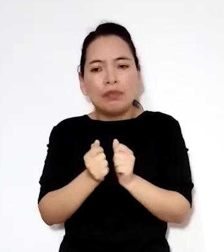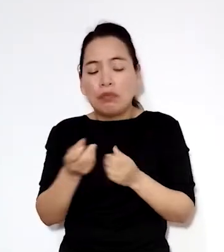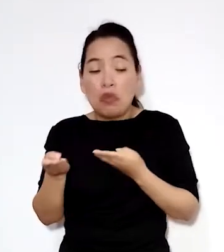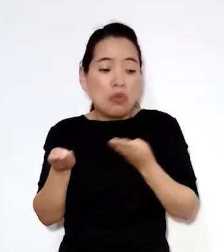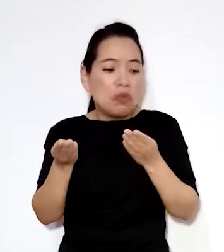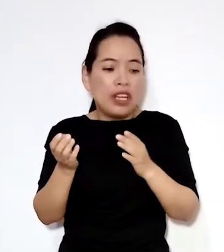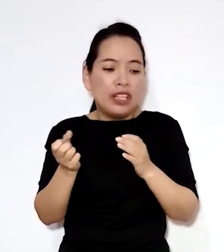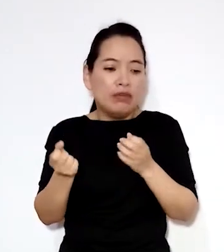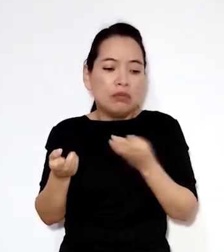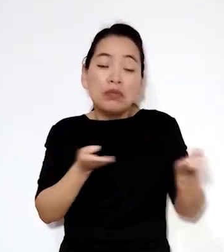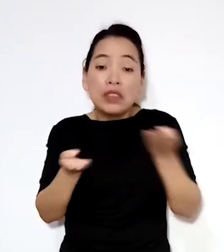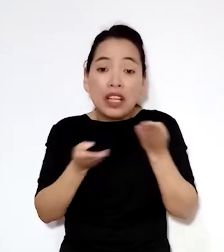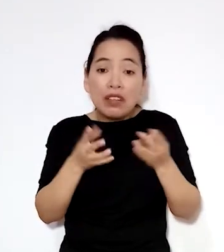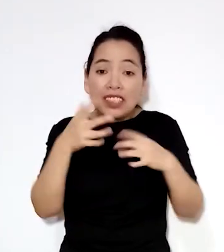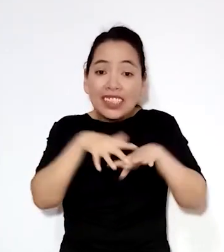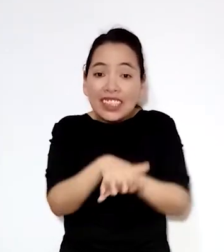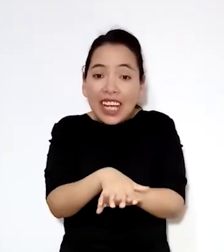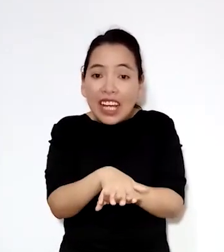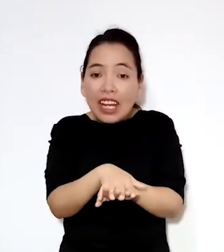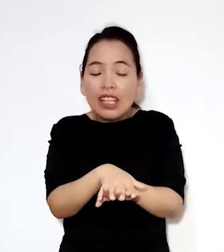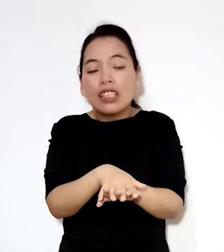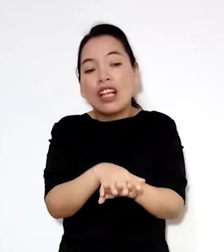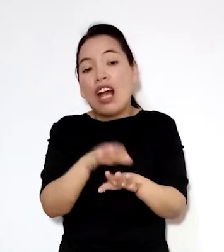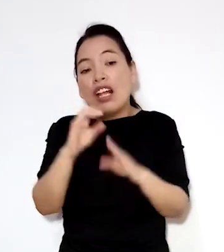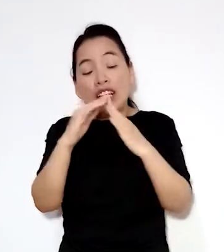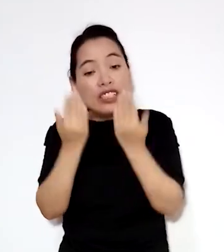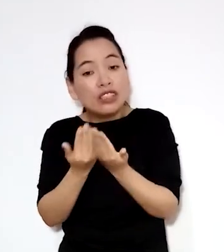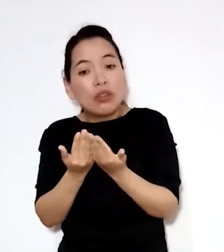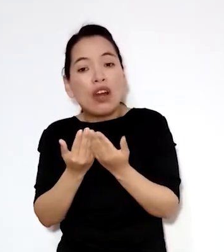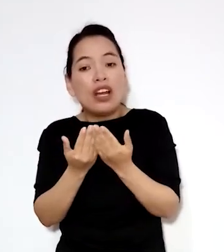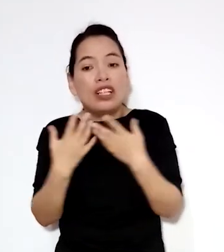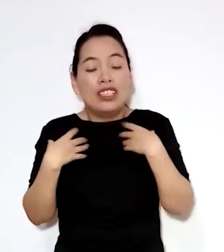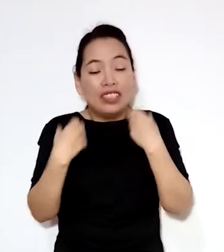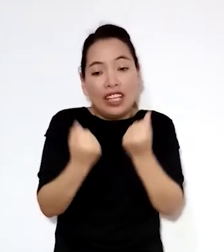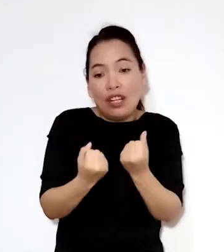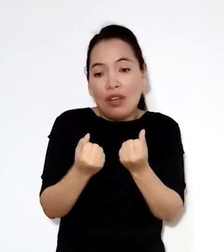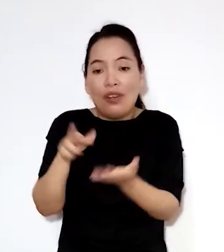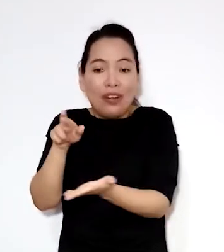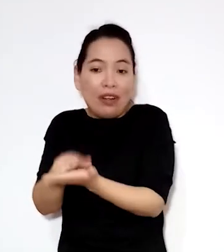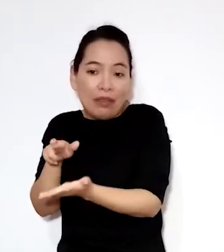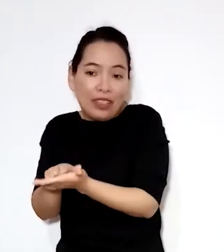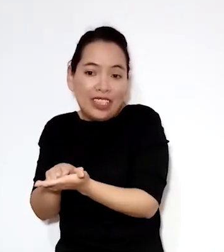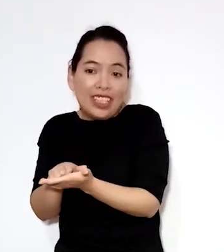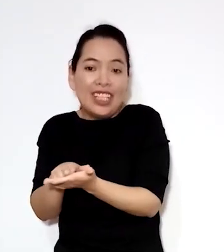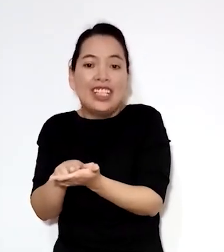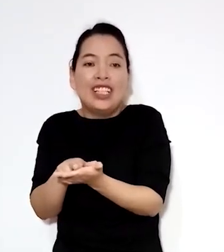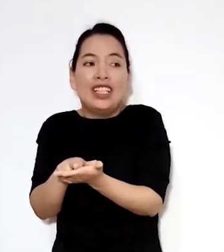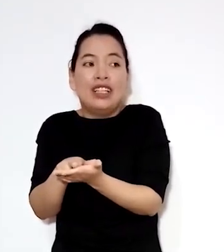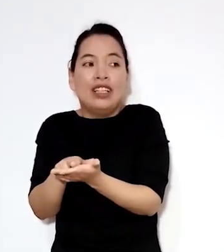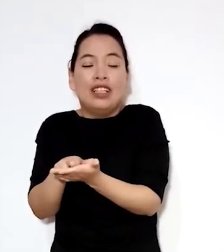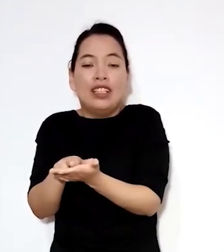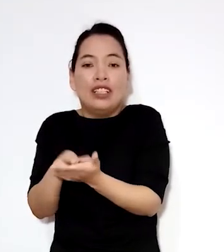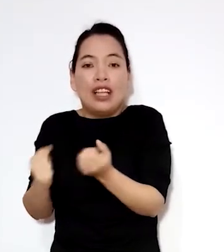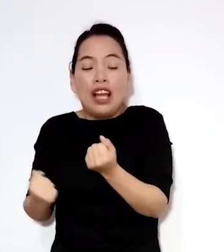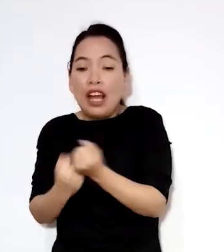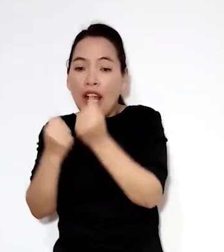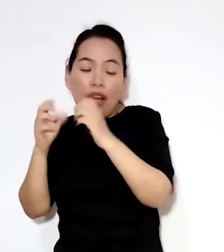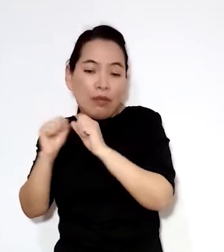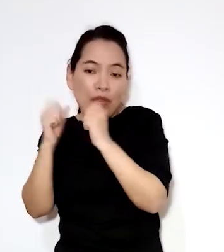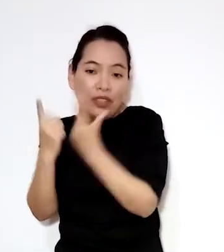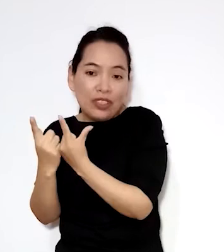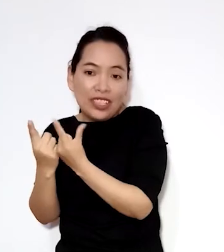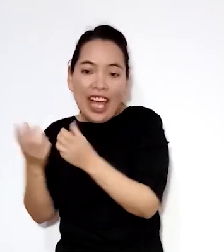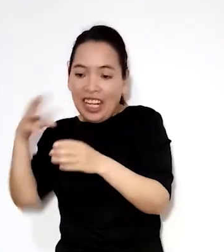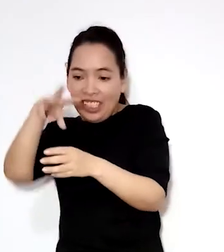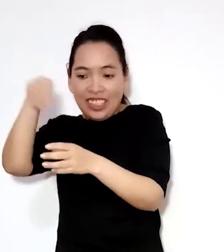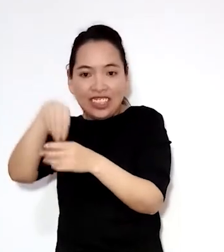los niños, estrategias de cambio, en las estrategias de servicios integrados, en donde la escuela, el sector de salud, el